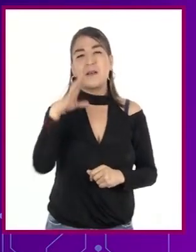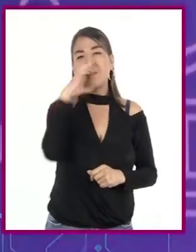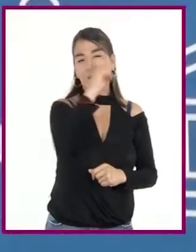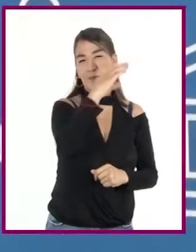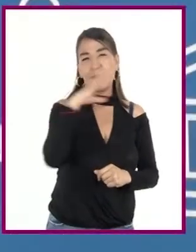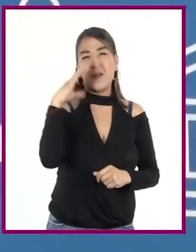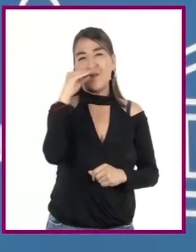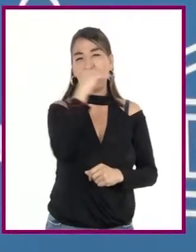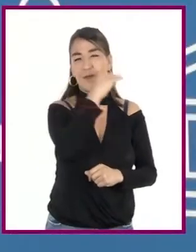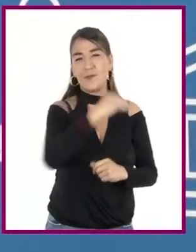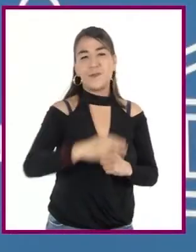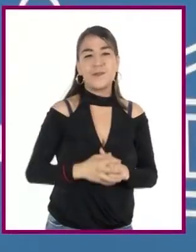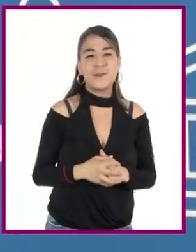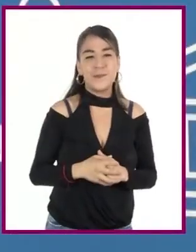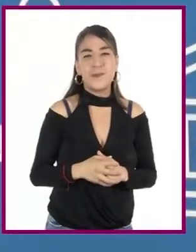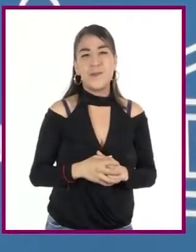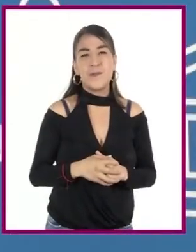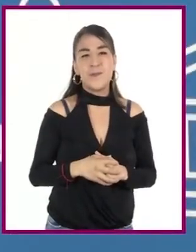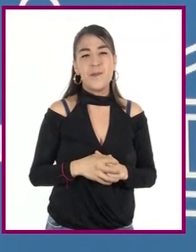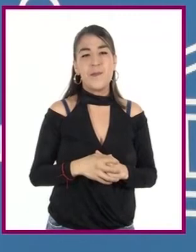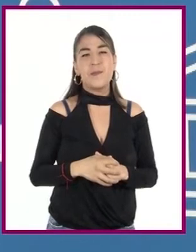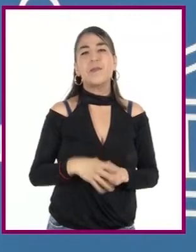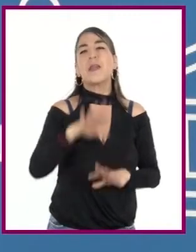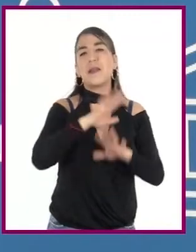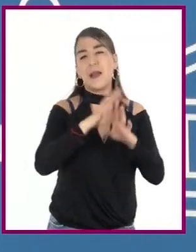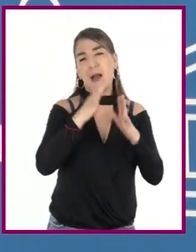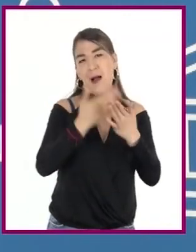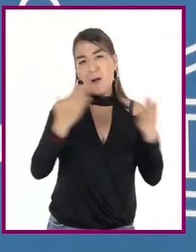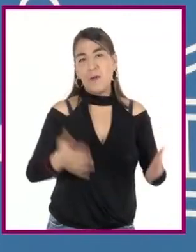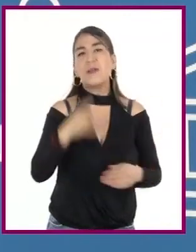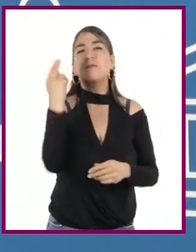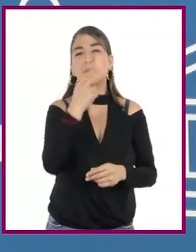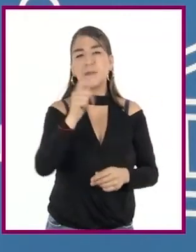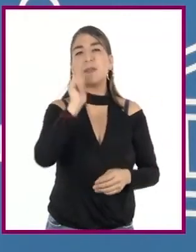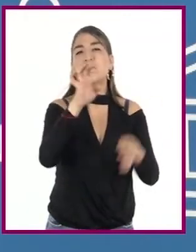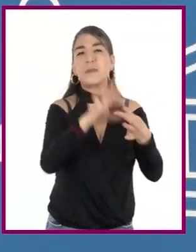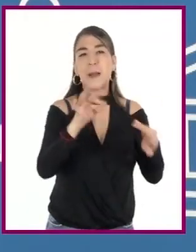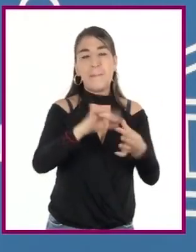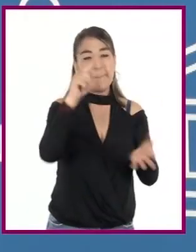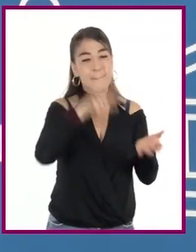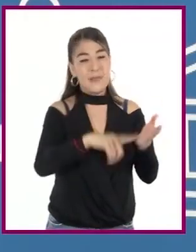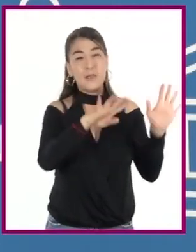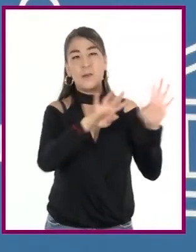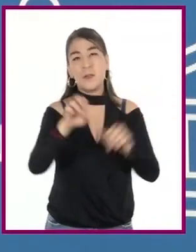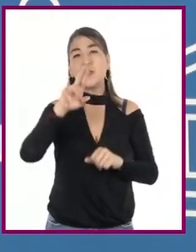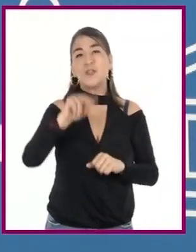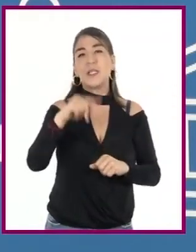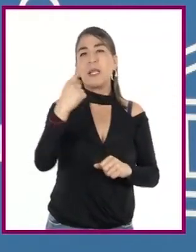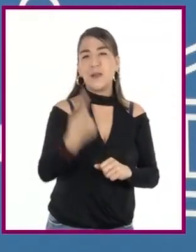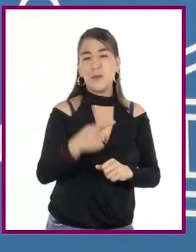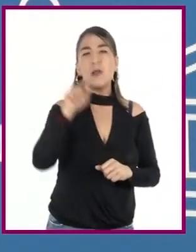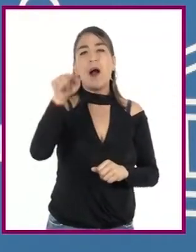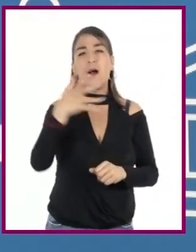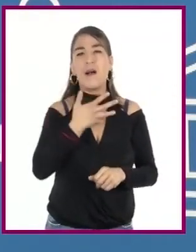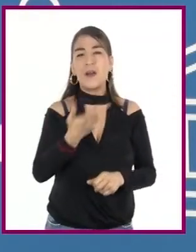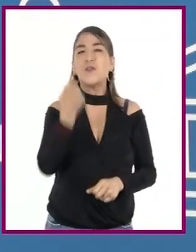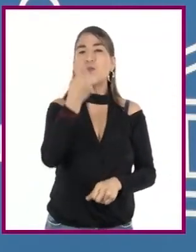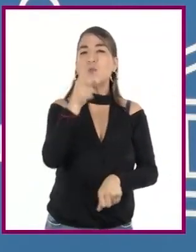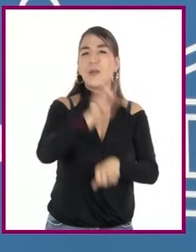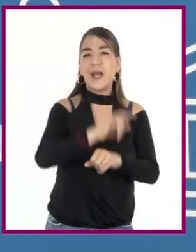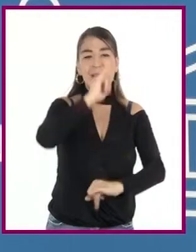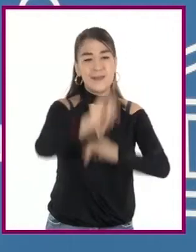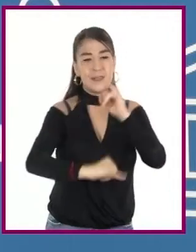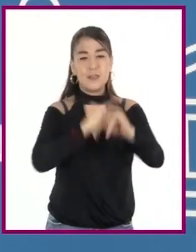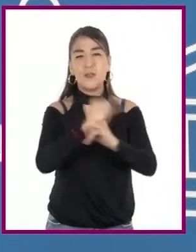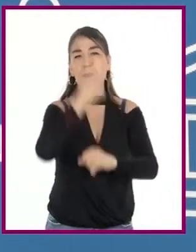Sudáfrica. Ahora bien, es necesario resaltar que desde 1981 hay un Día Internacional de